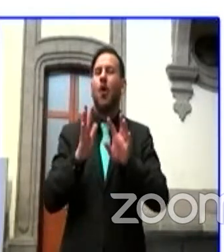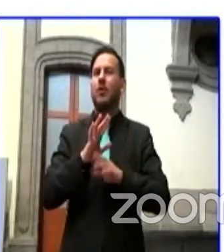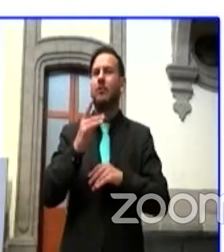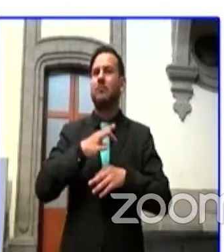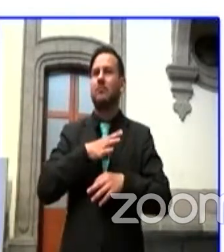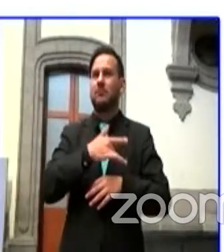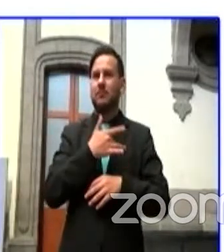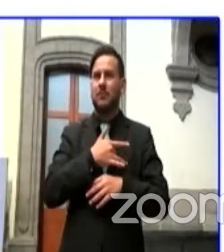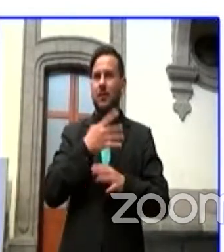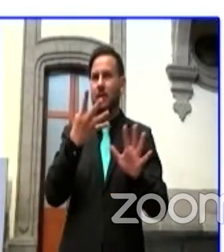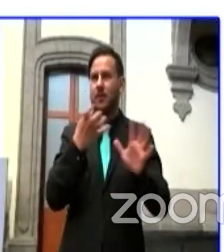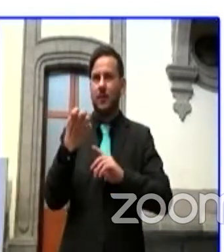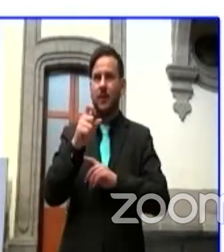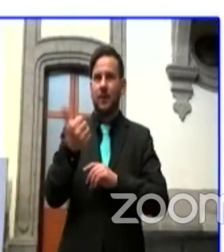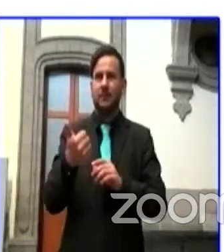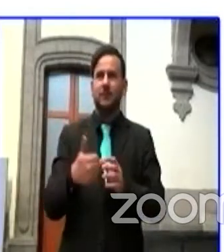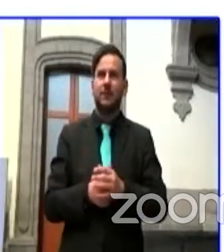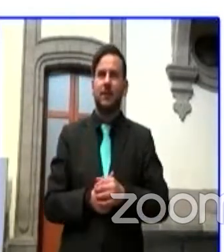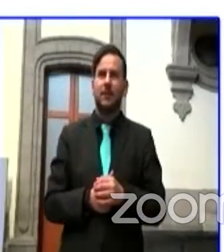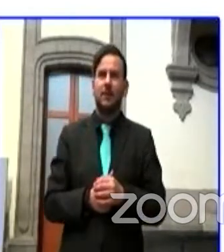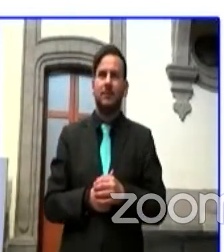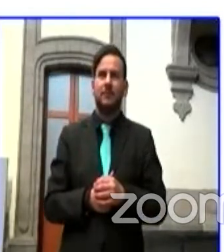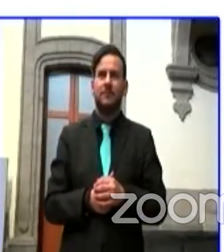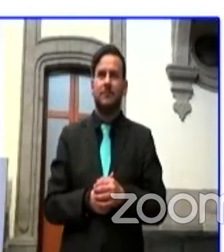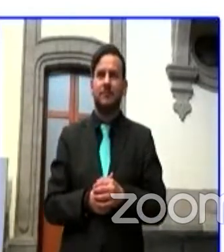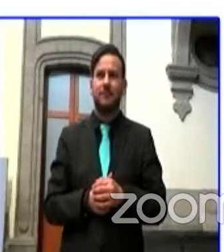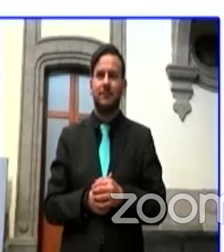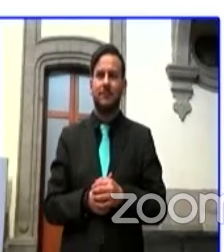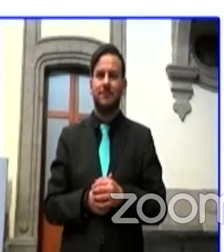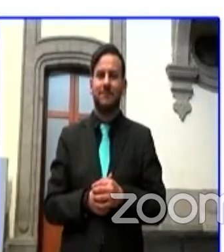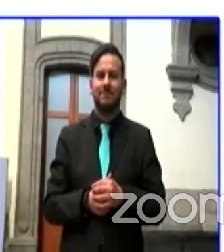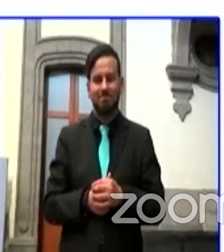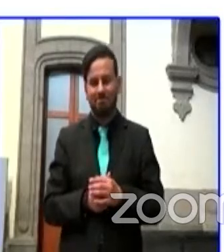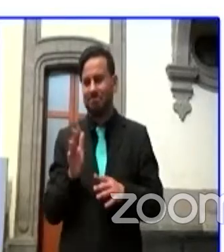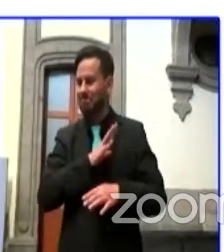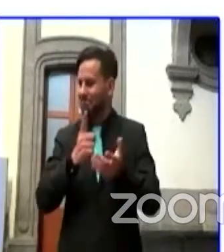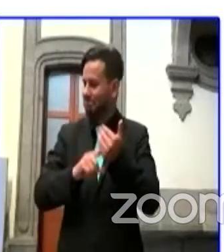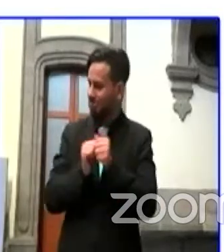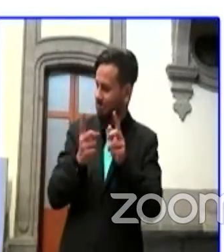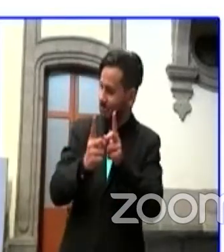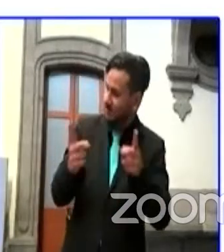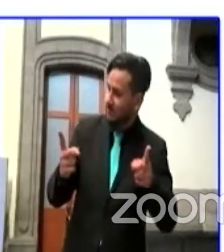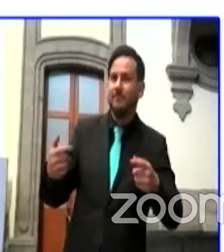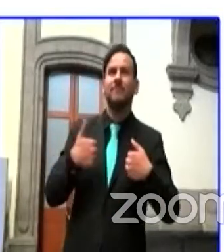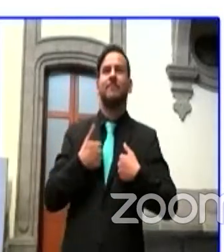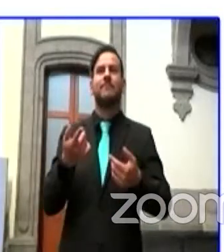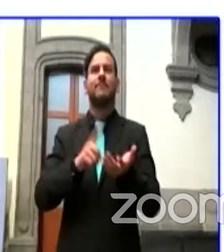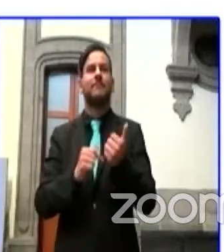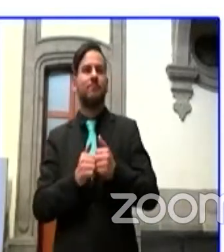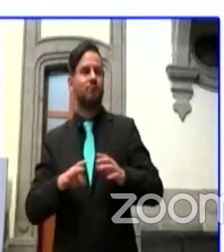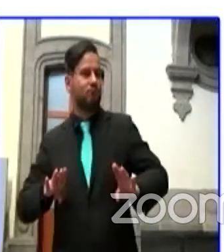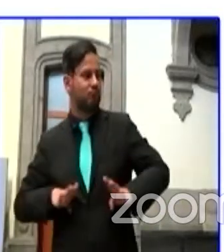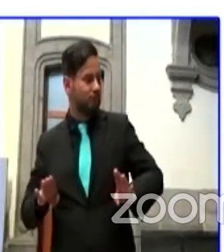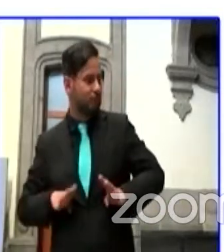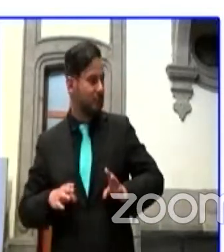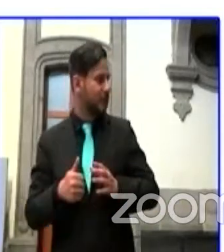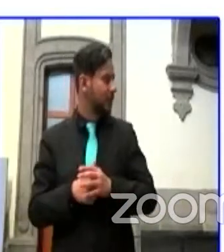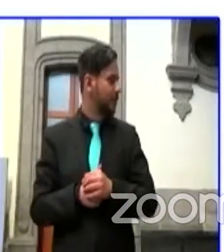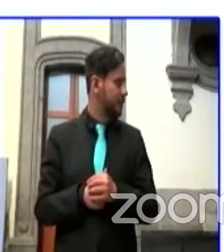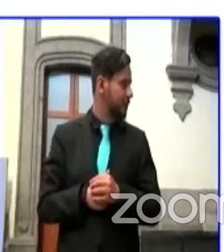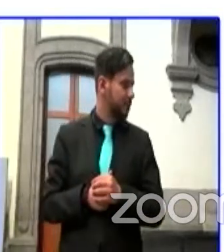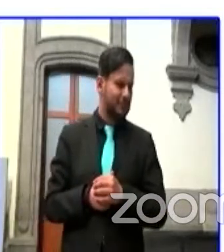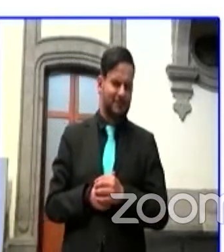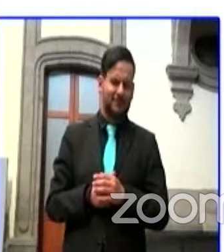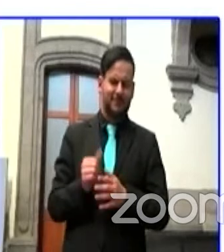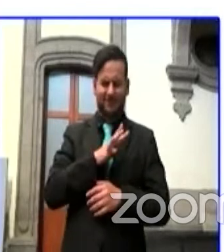de 911. También hemos podido desarrollar estrategias, por ejemplo, con otra de